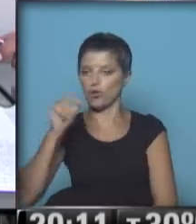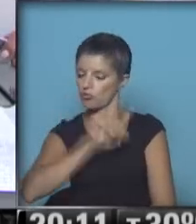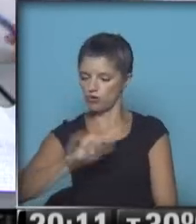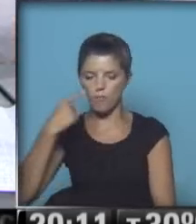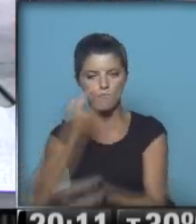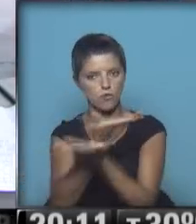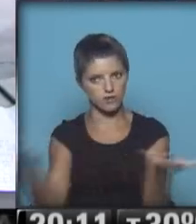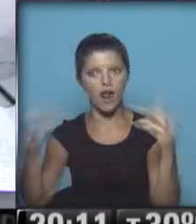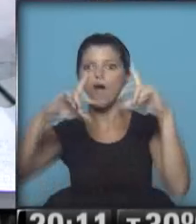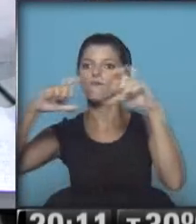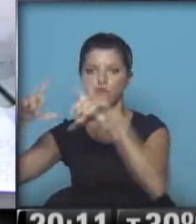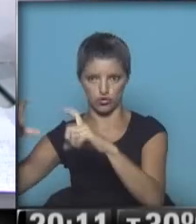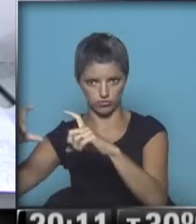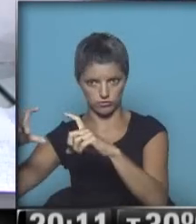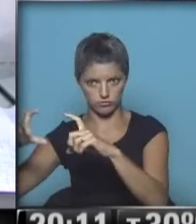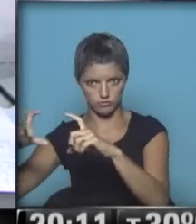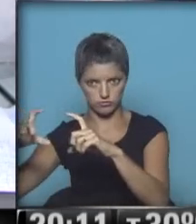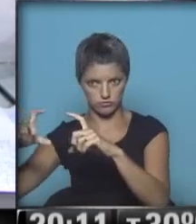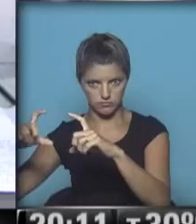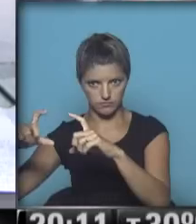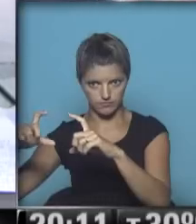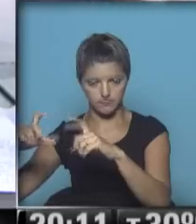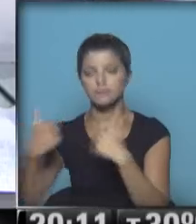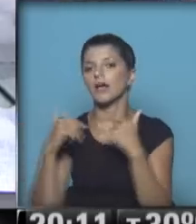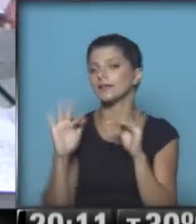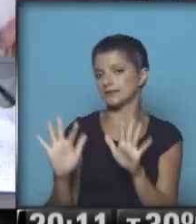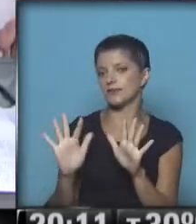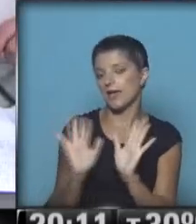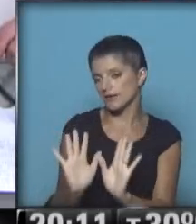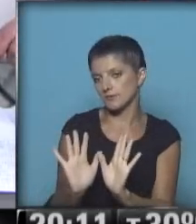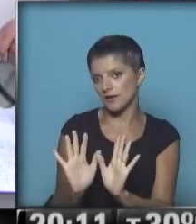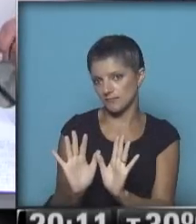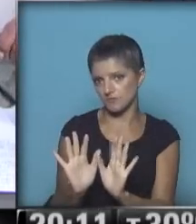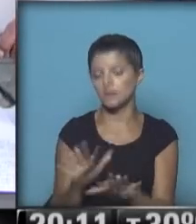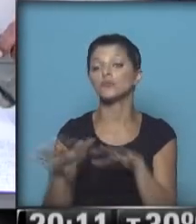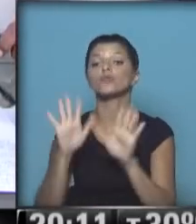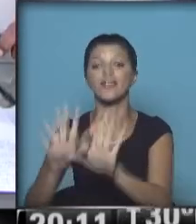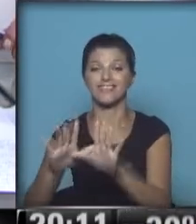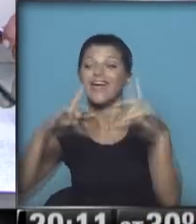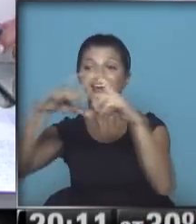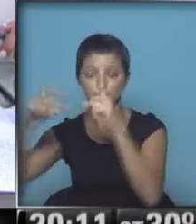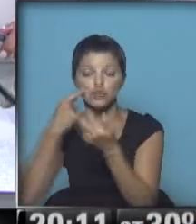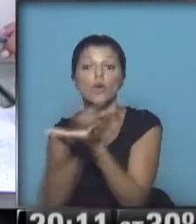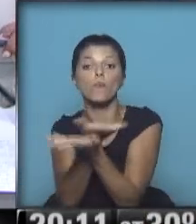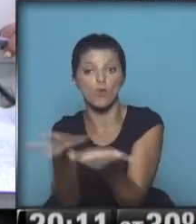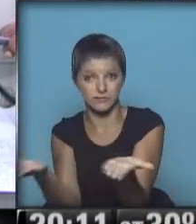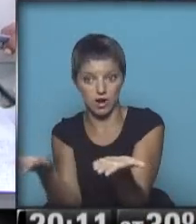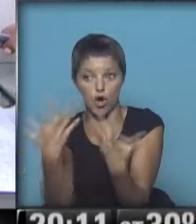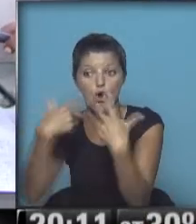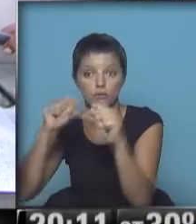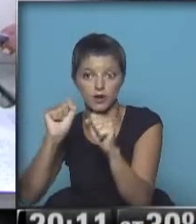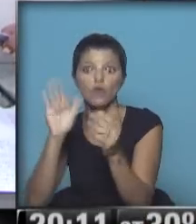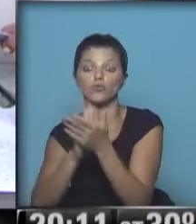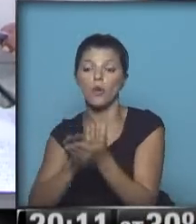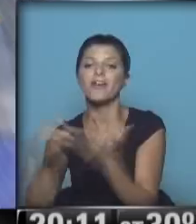mostrar ese tipo de fotografías. Así que, bueno, esa es la controversia del momento. Las fotografías aparecidas de Nisman